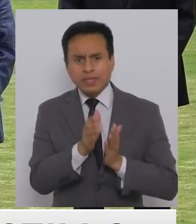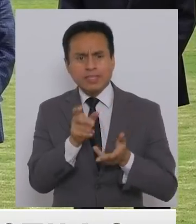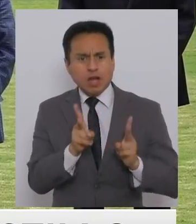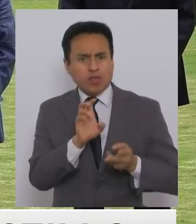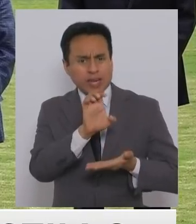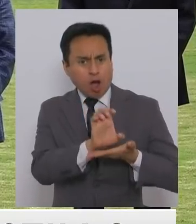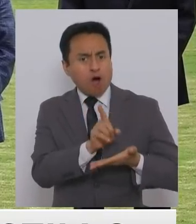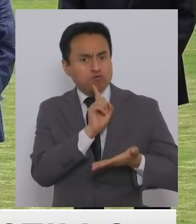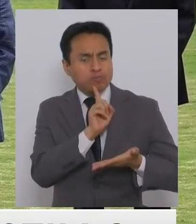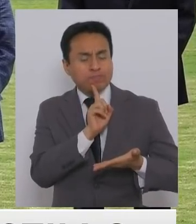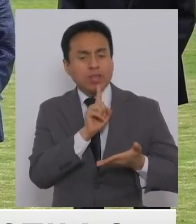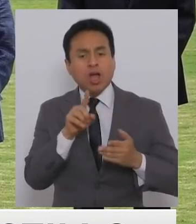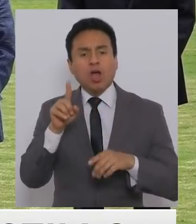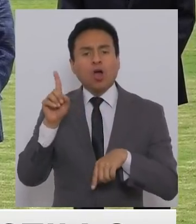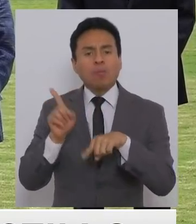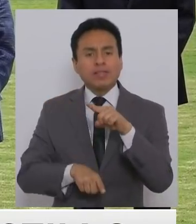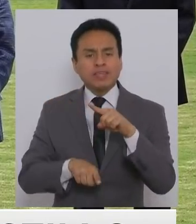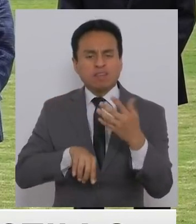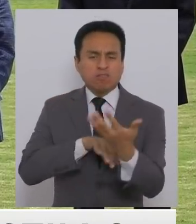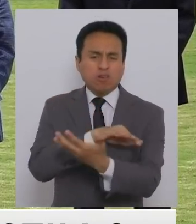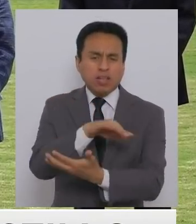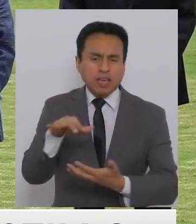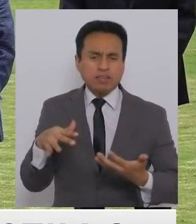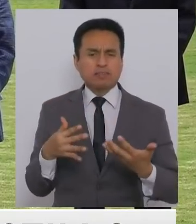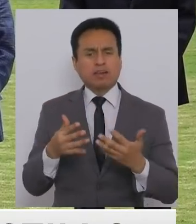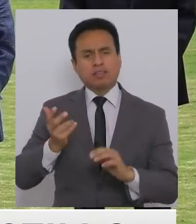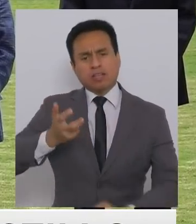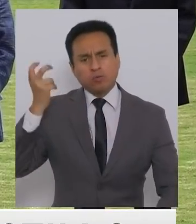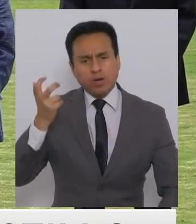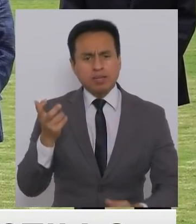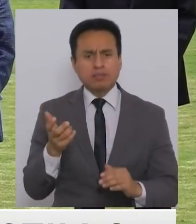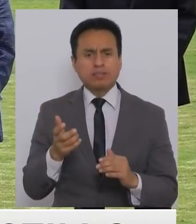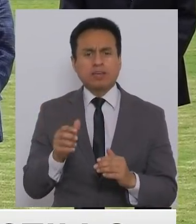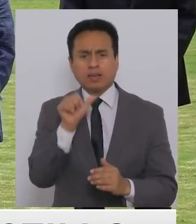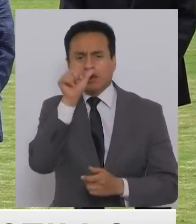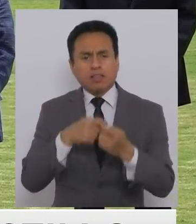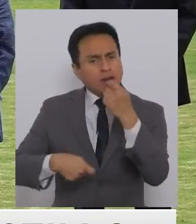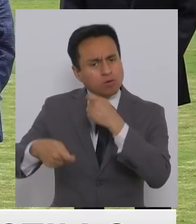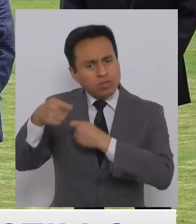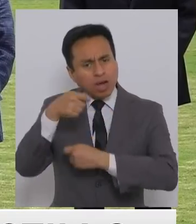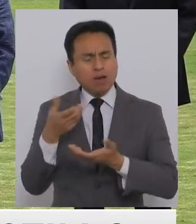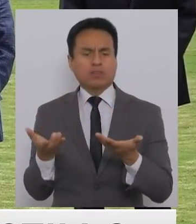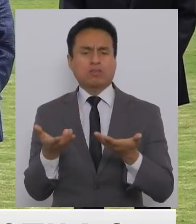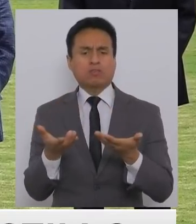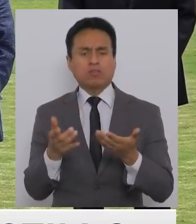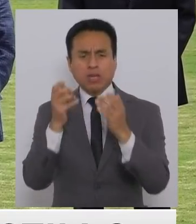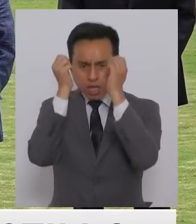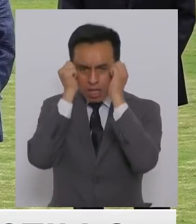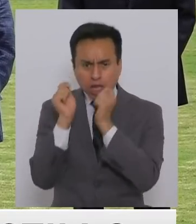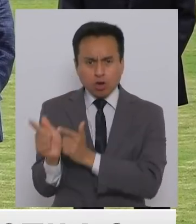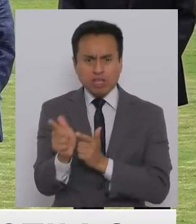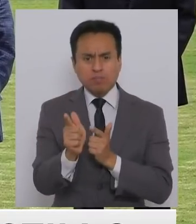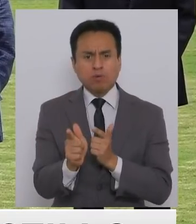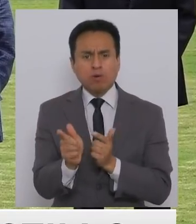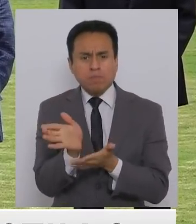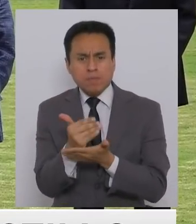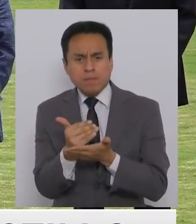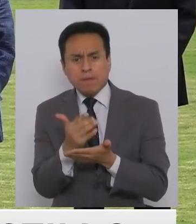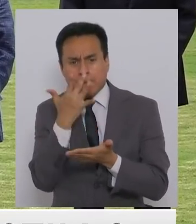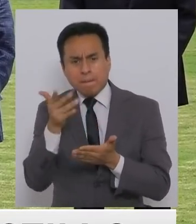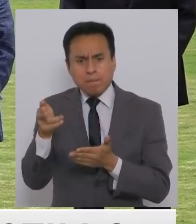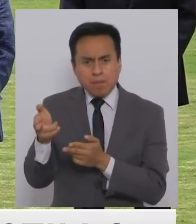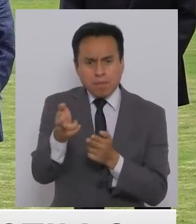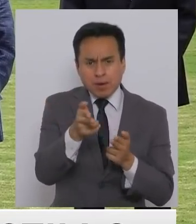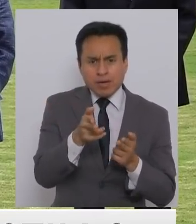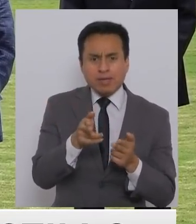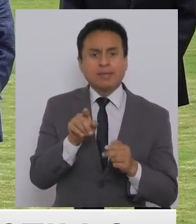para combatir la violencia, la delincuencia, el narcotráfico, el terrorismo y el crimen organizado. Y